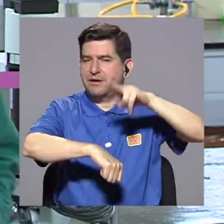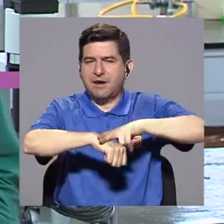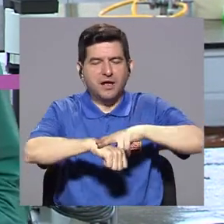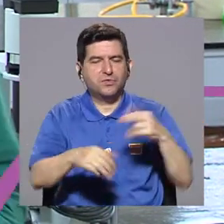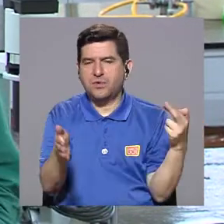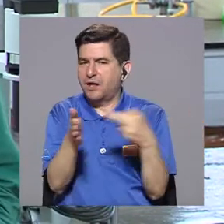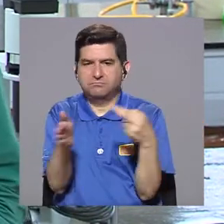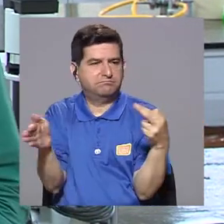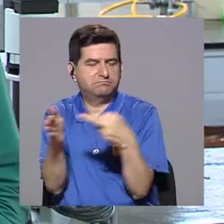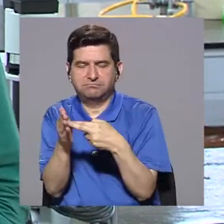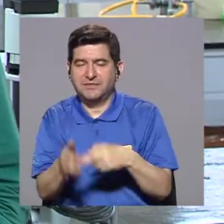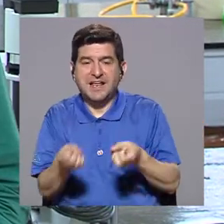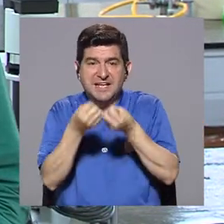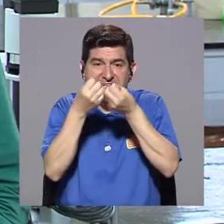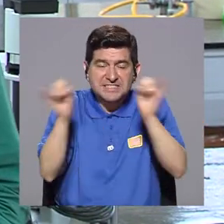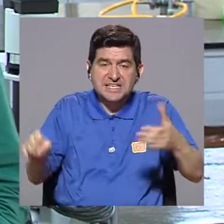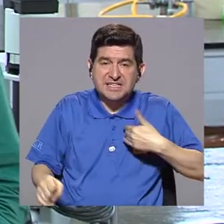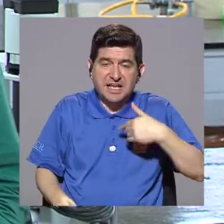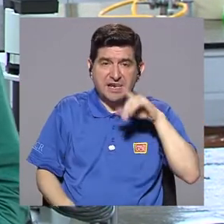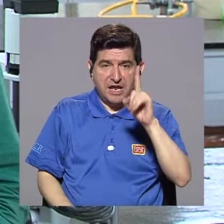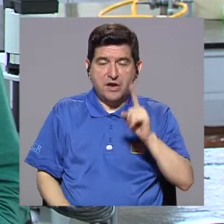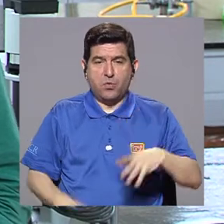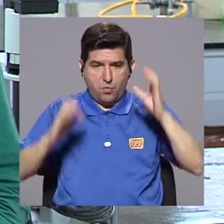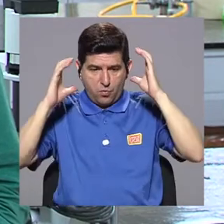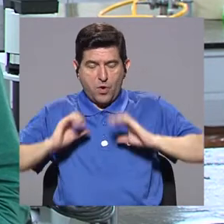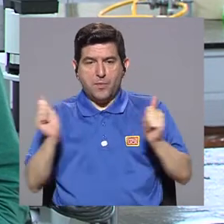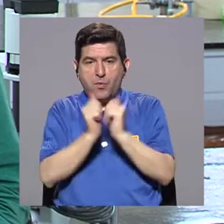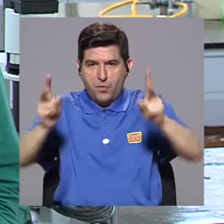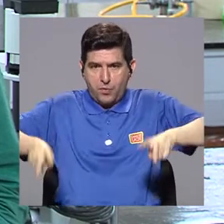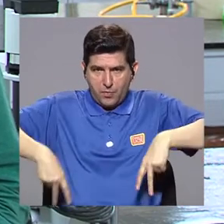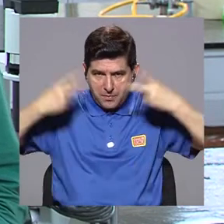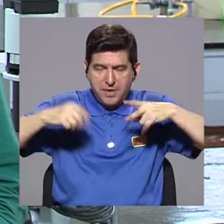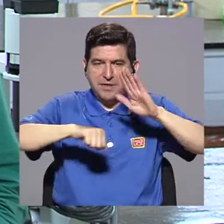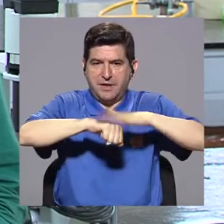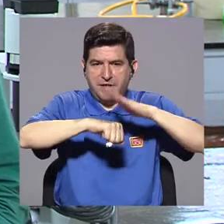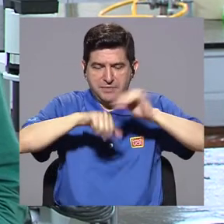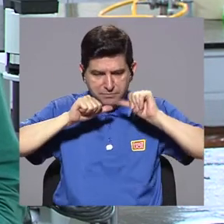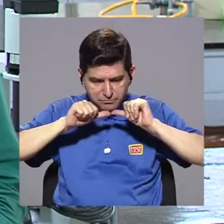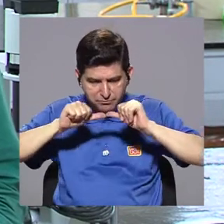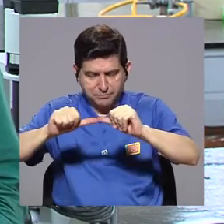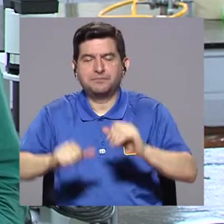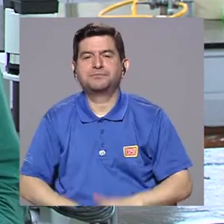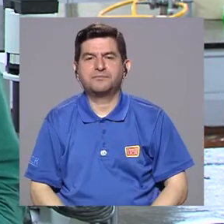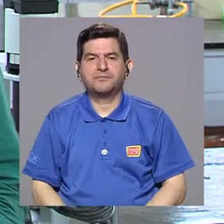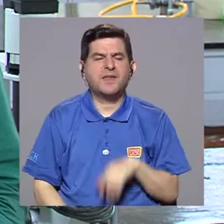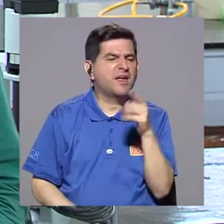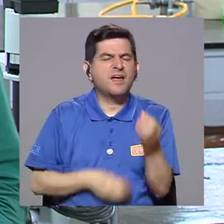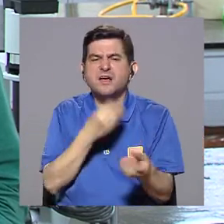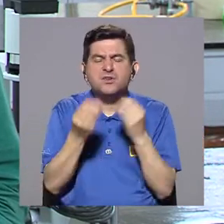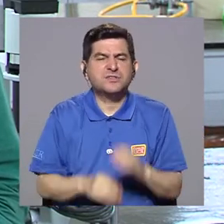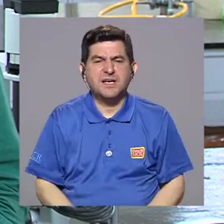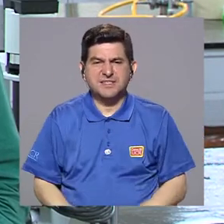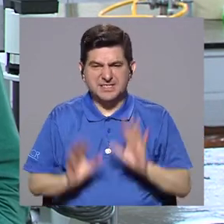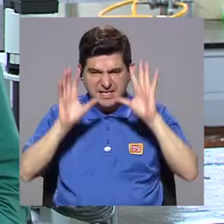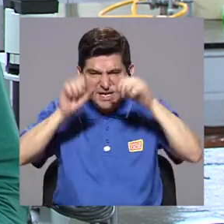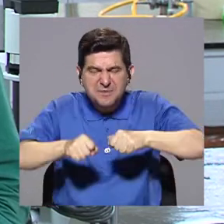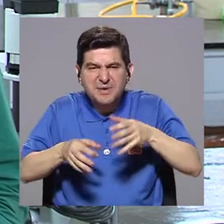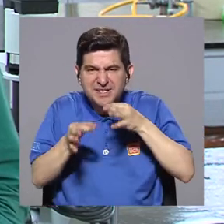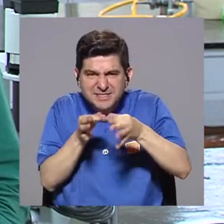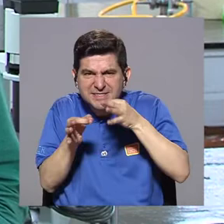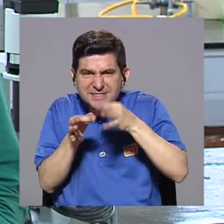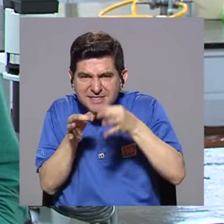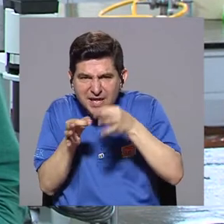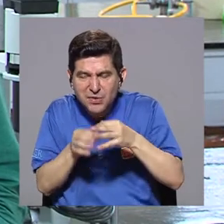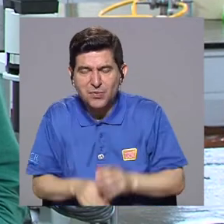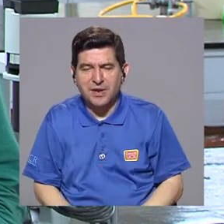naturaleza sin presencia de un hospedero vivo que les permita perpetuarse. Ellos lo que hacen es invadir una célula